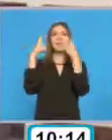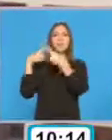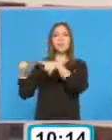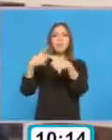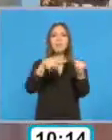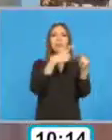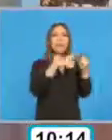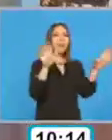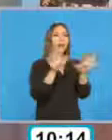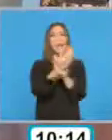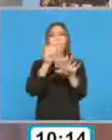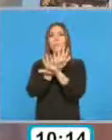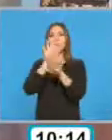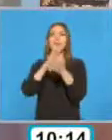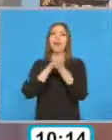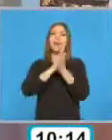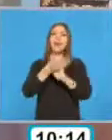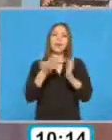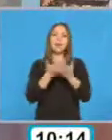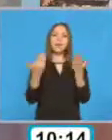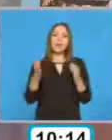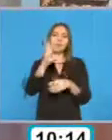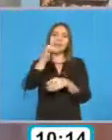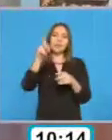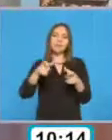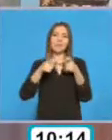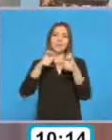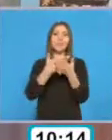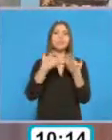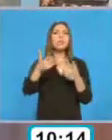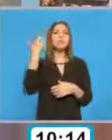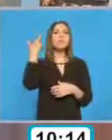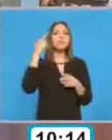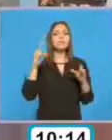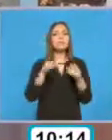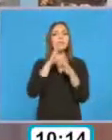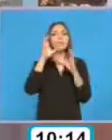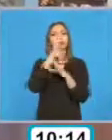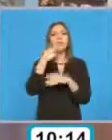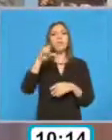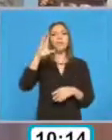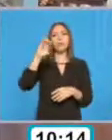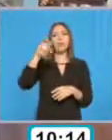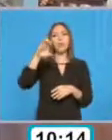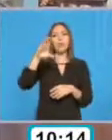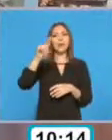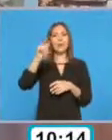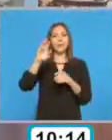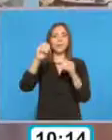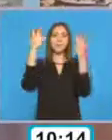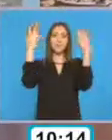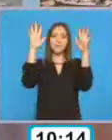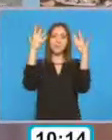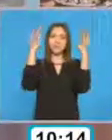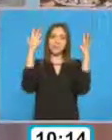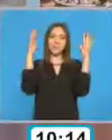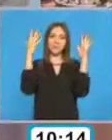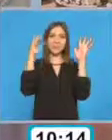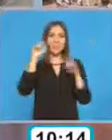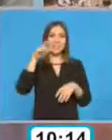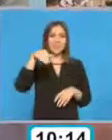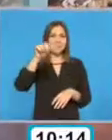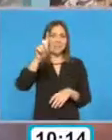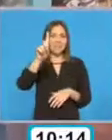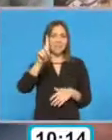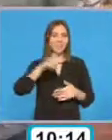van Y sumando. aquí está plasmado. Y ahí está plasmado. Pues te queremos escuchar. Vientos. ¿Qué vas a cantar ahorita? Conecto. Muy bien. Primer sencillo Adelante, de mi el disco aplauso nuevo. para Sarmat, que está con